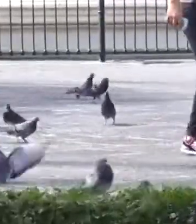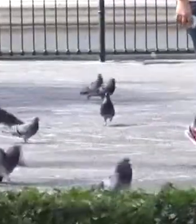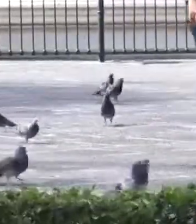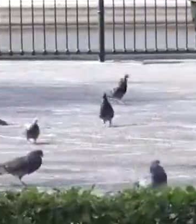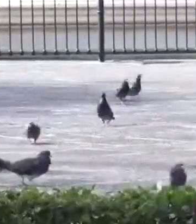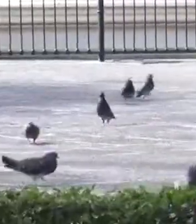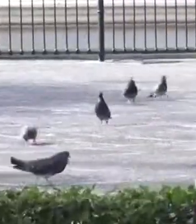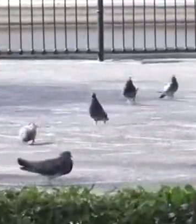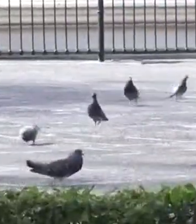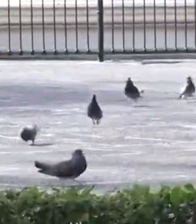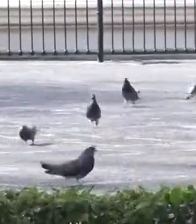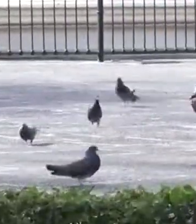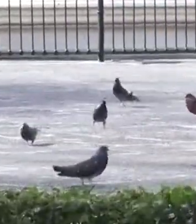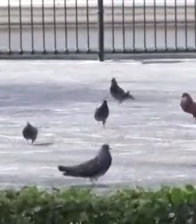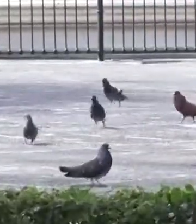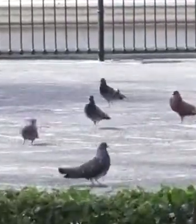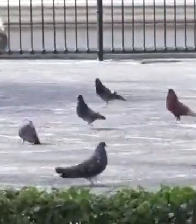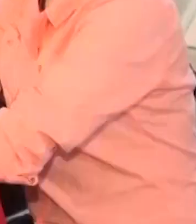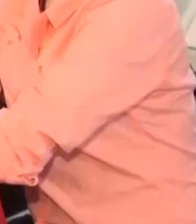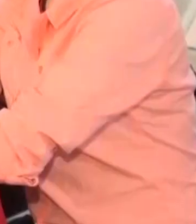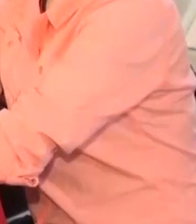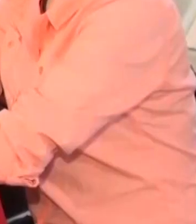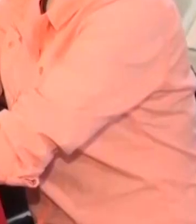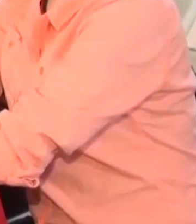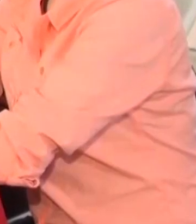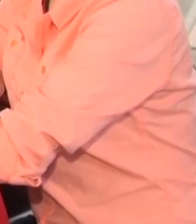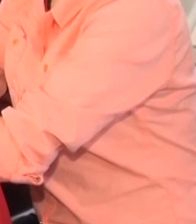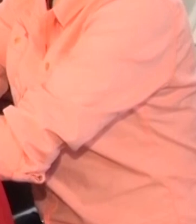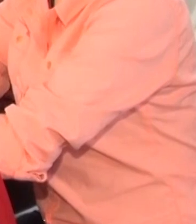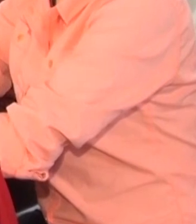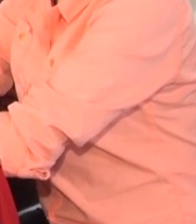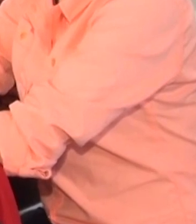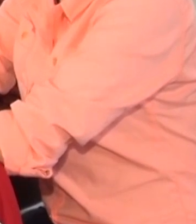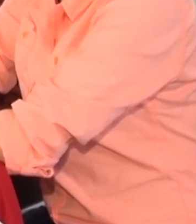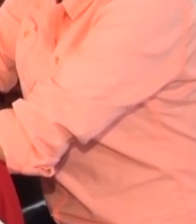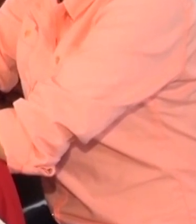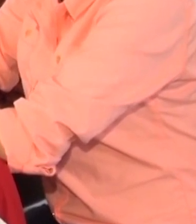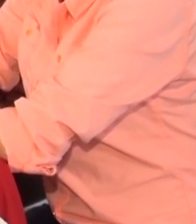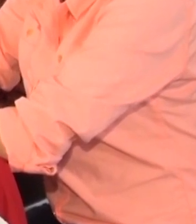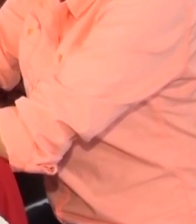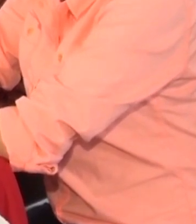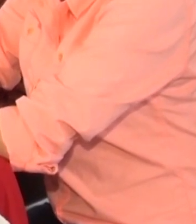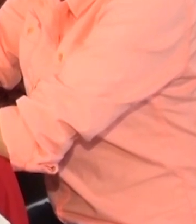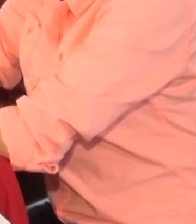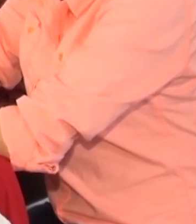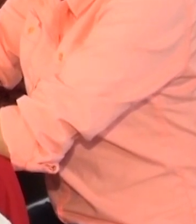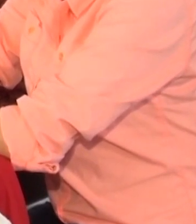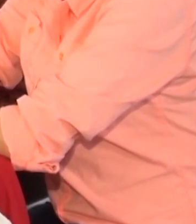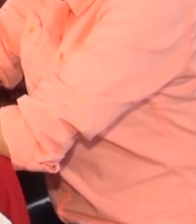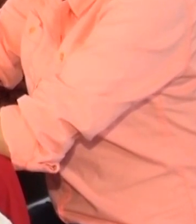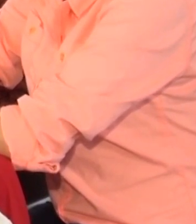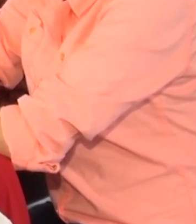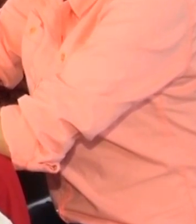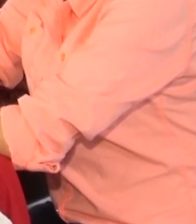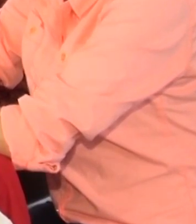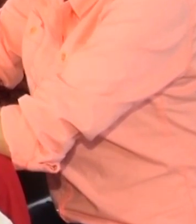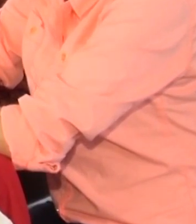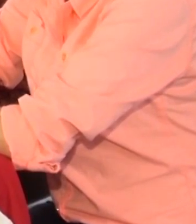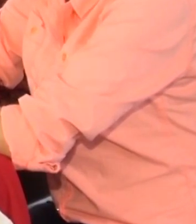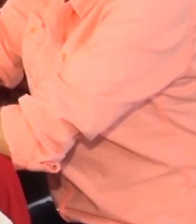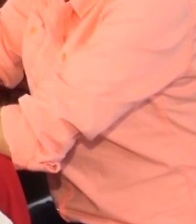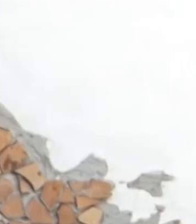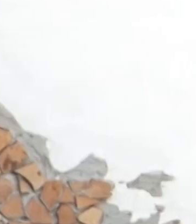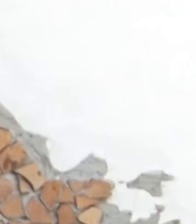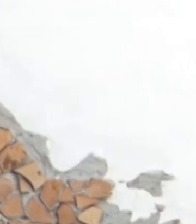cayó una pandemia durante el proceso de transición de la reforma fiscal y necesitamos finanzas públicas